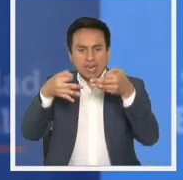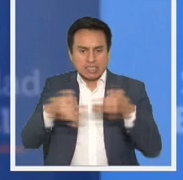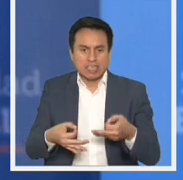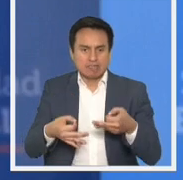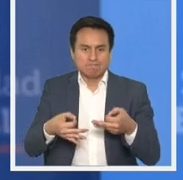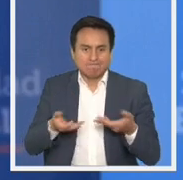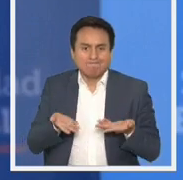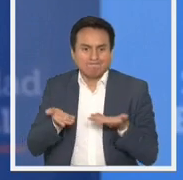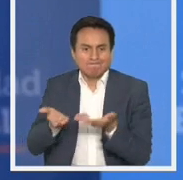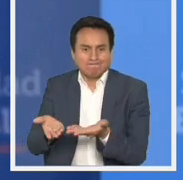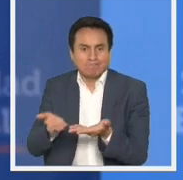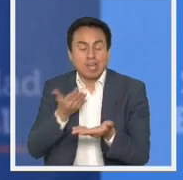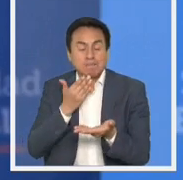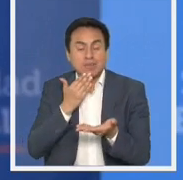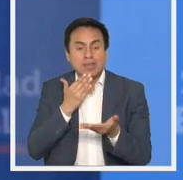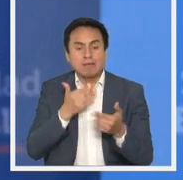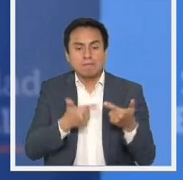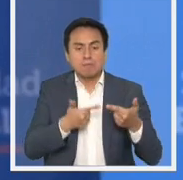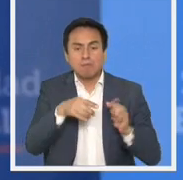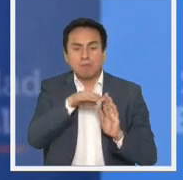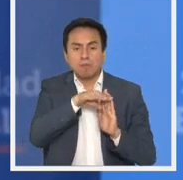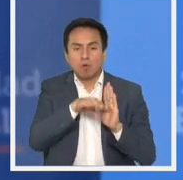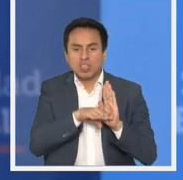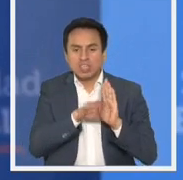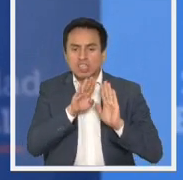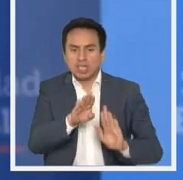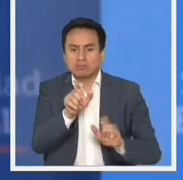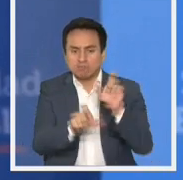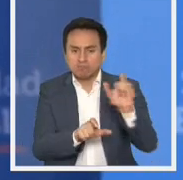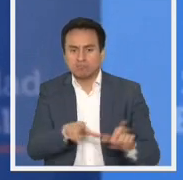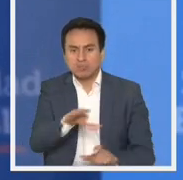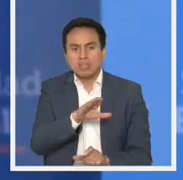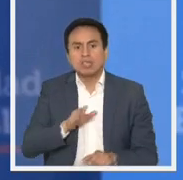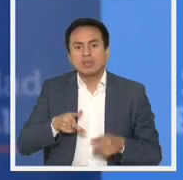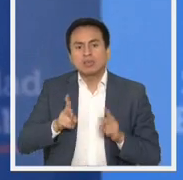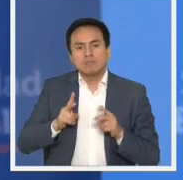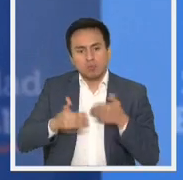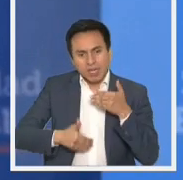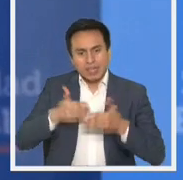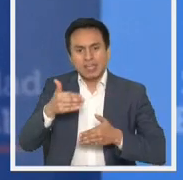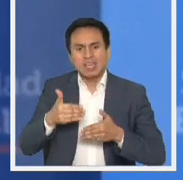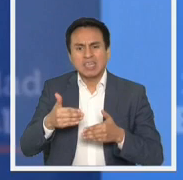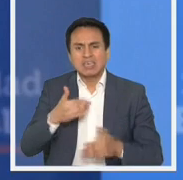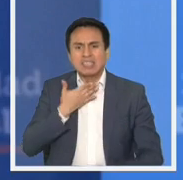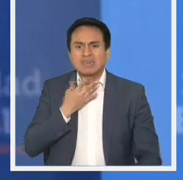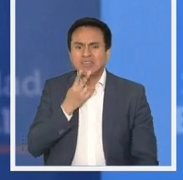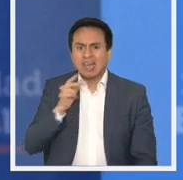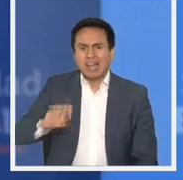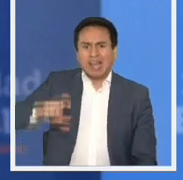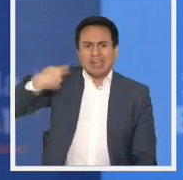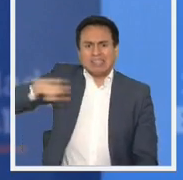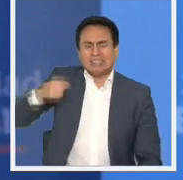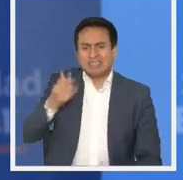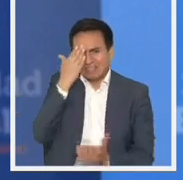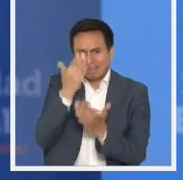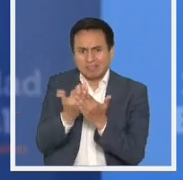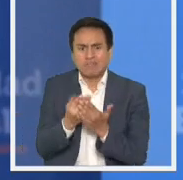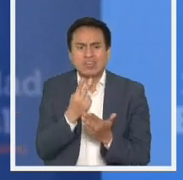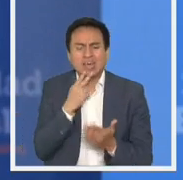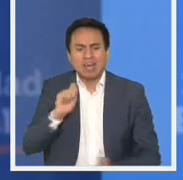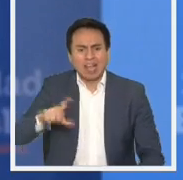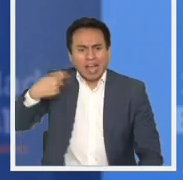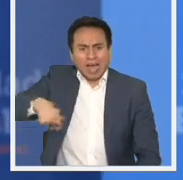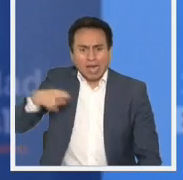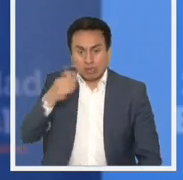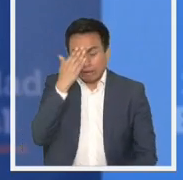también en financiar políticas que nos van a permitir seguir haciéndole frente a la inflación y al alza del costo